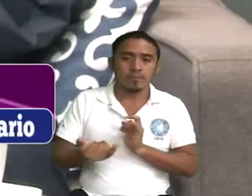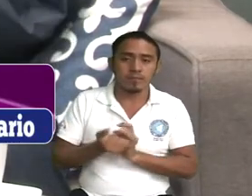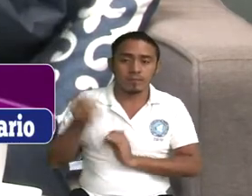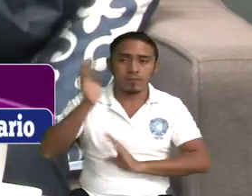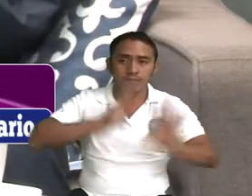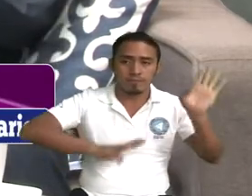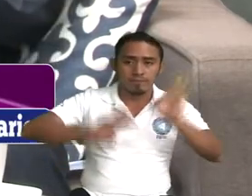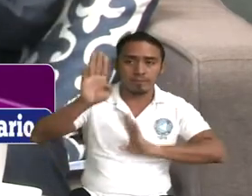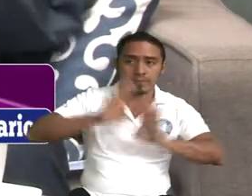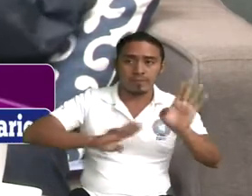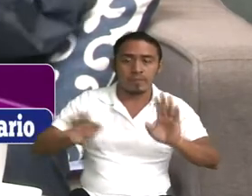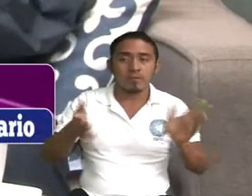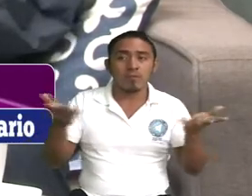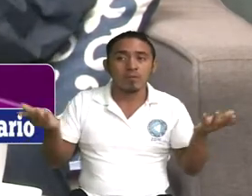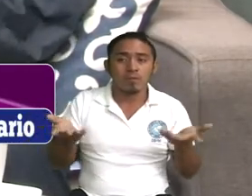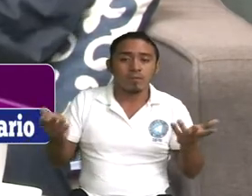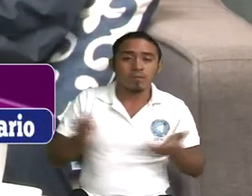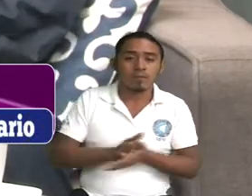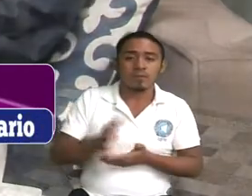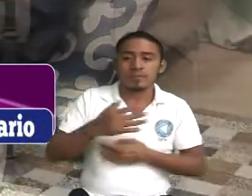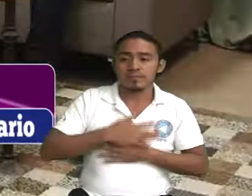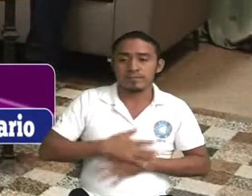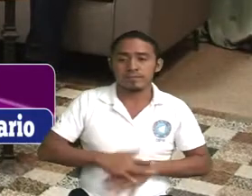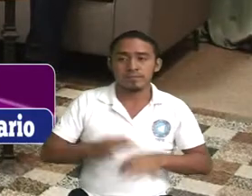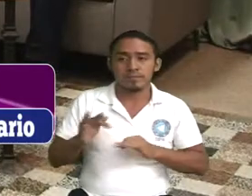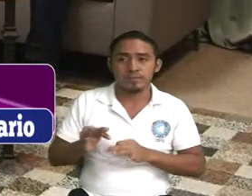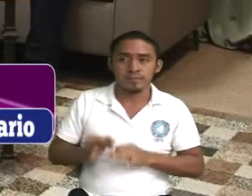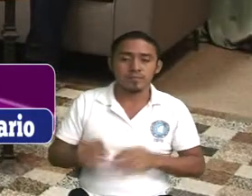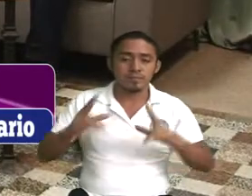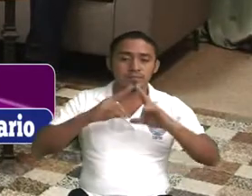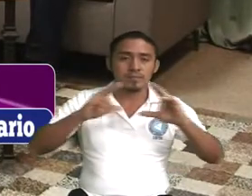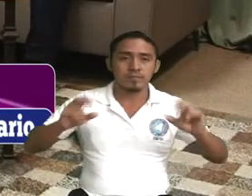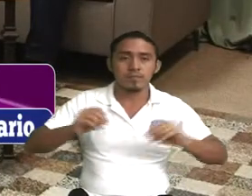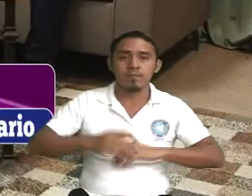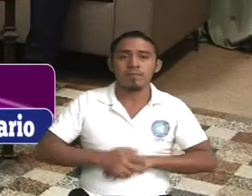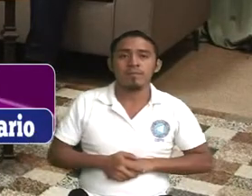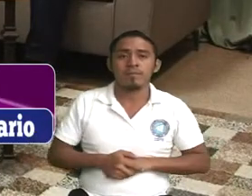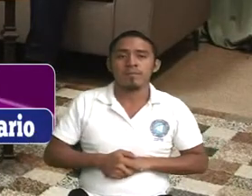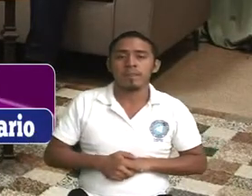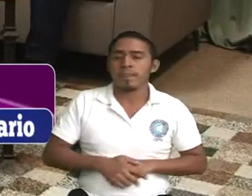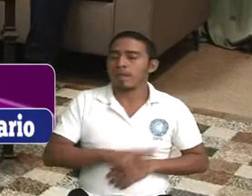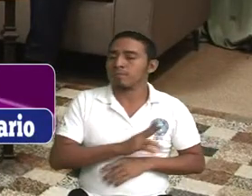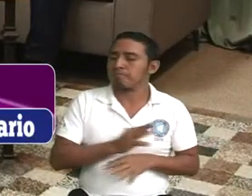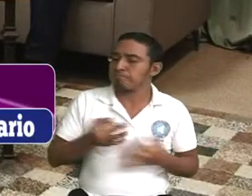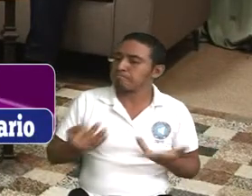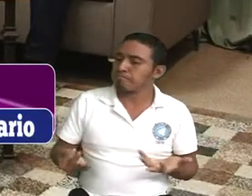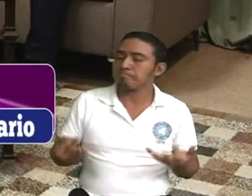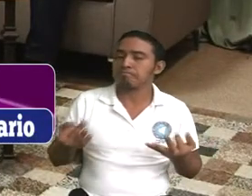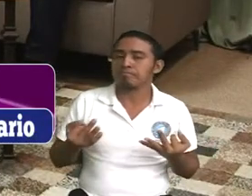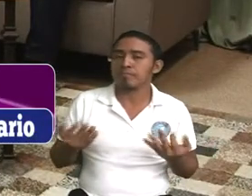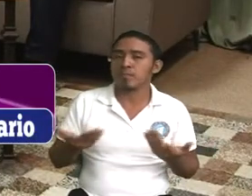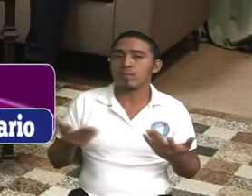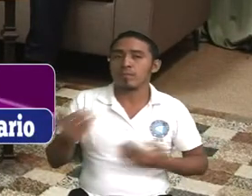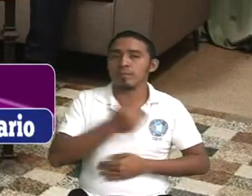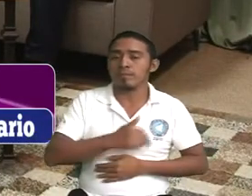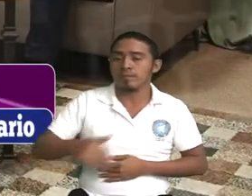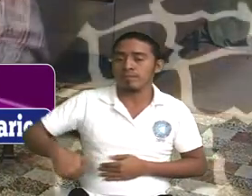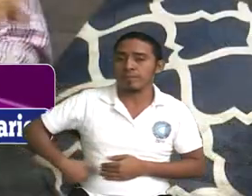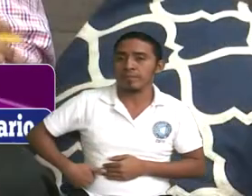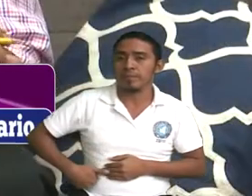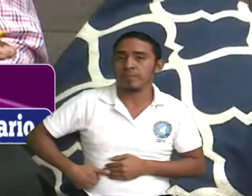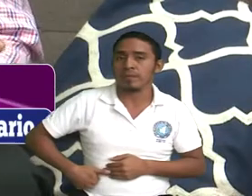partícipes para tener esta tranquilidad en nuestro país. Y sin duda alguna, cuando hablamos de ministerio, y